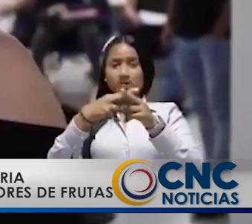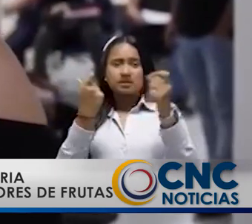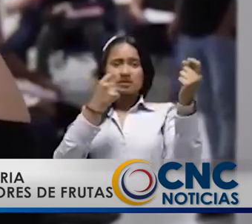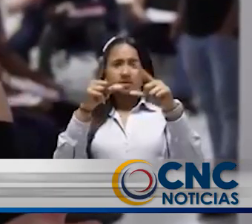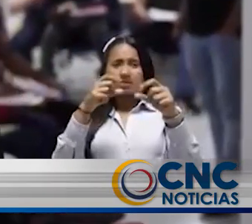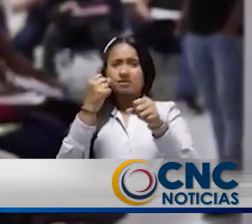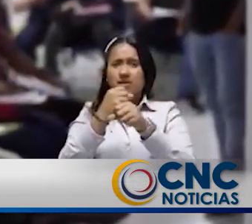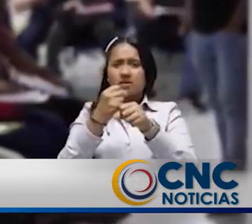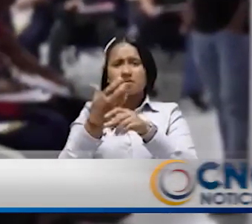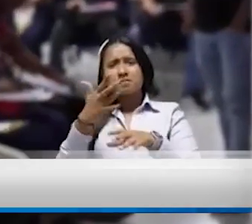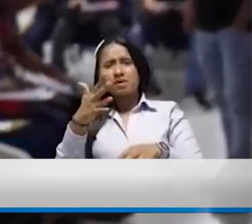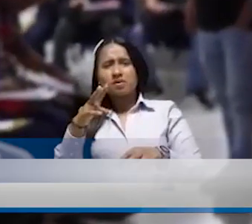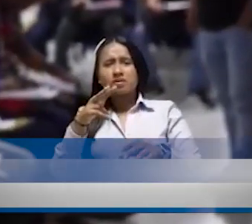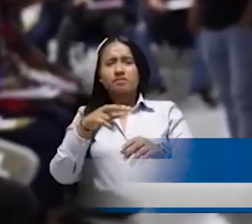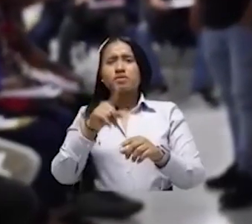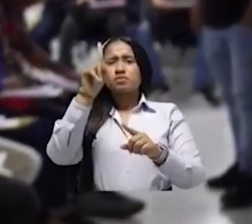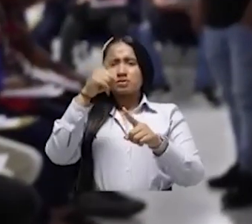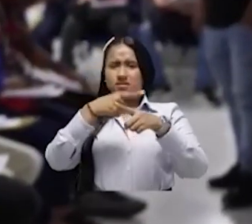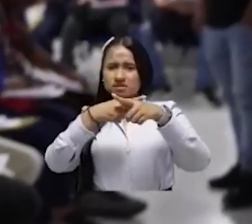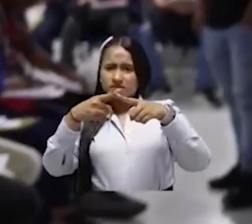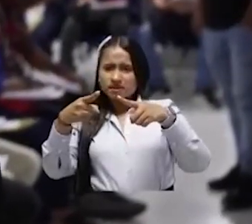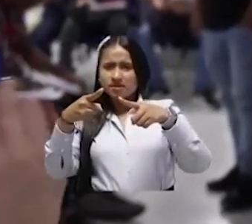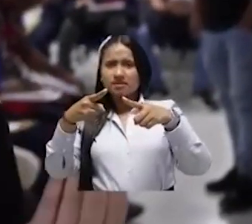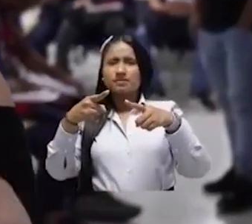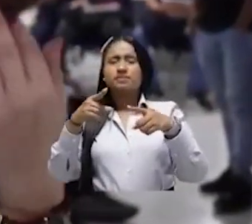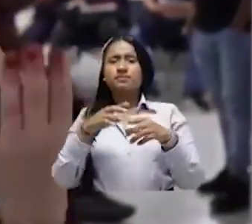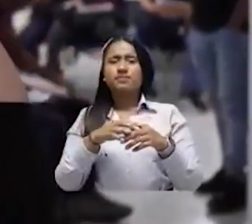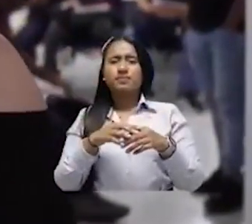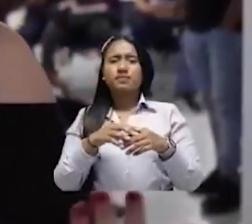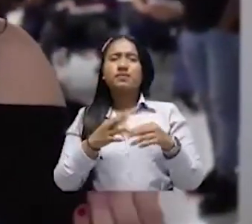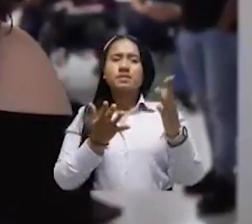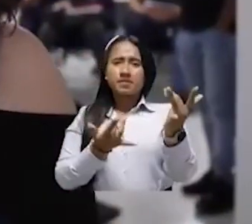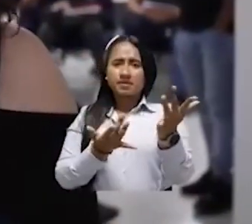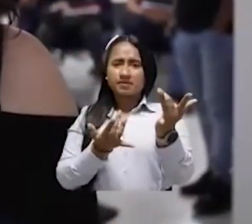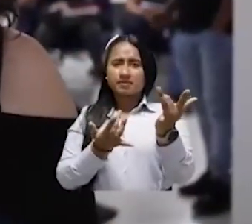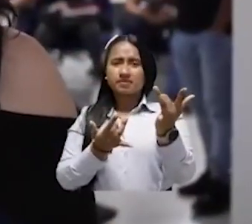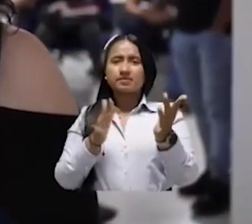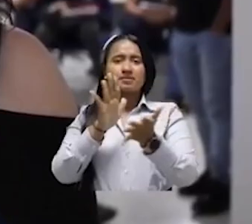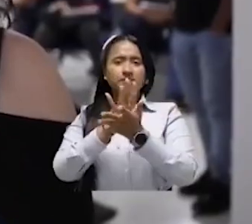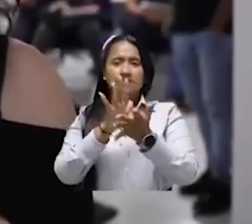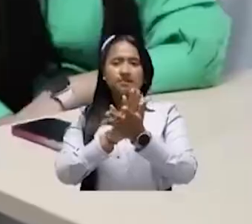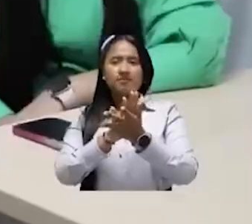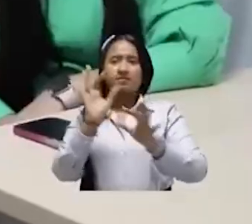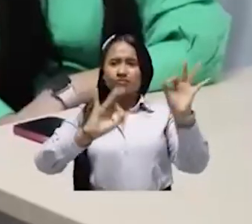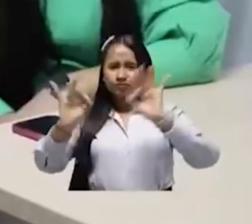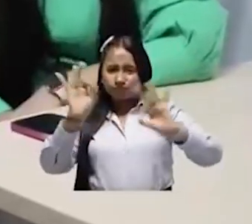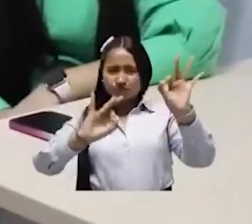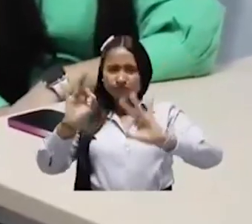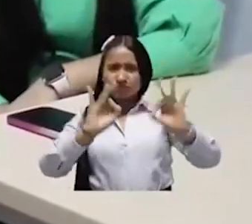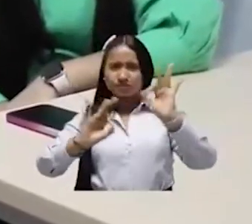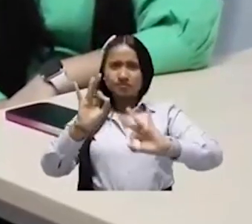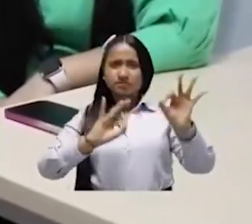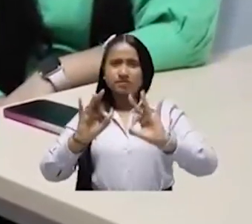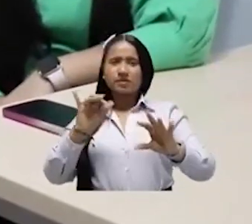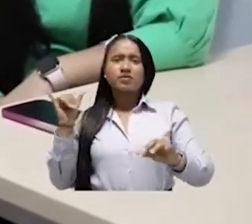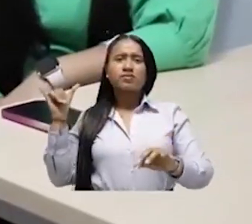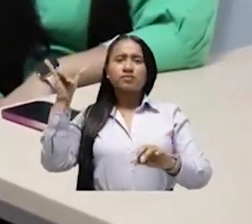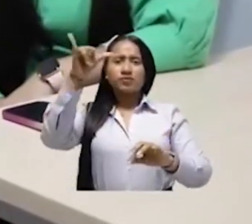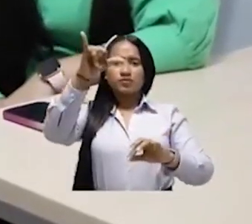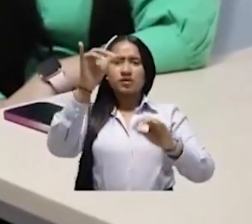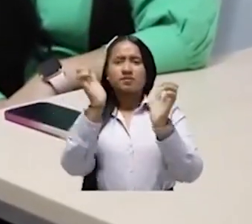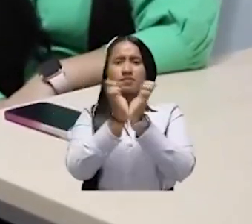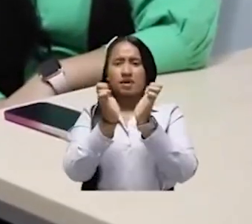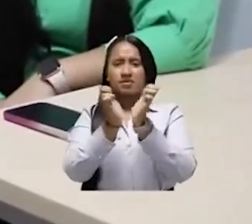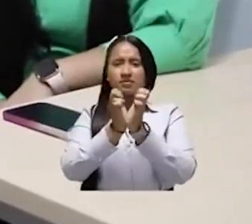en 2 semanas más o menos. El SENA va a llamar a la gente que ha salido seleccionada y esa gente se podrá ir ya preparando